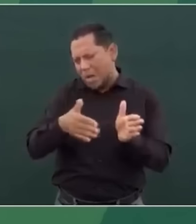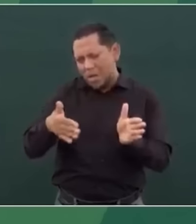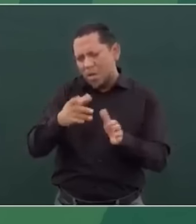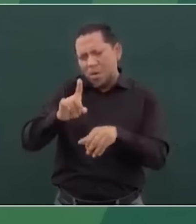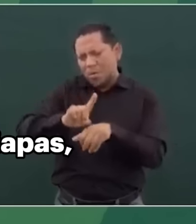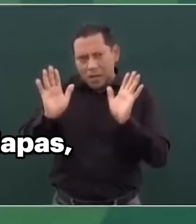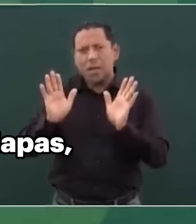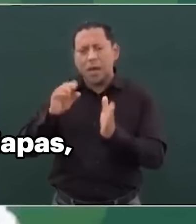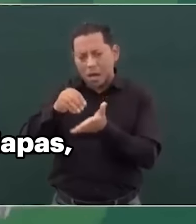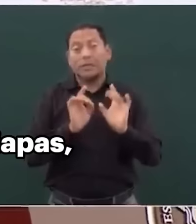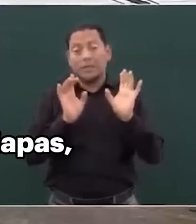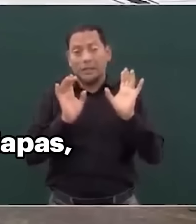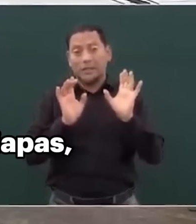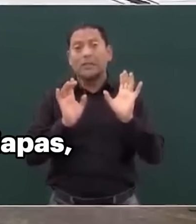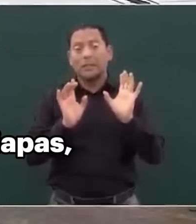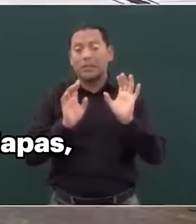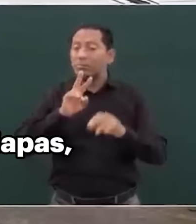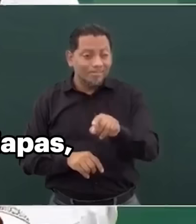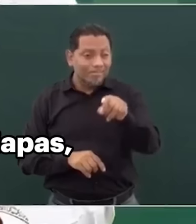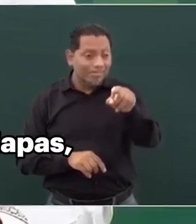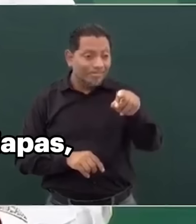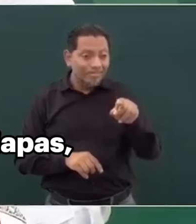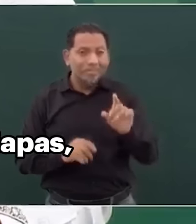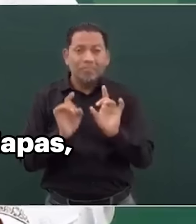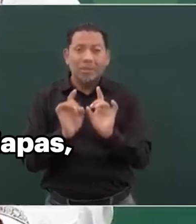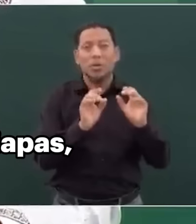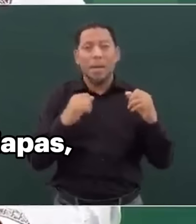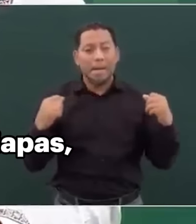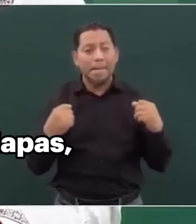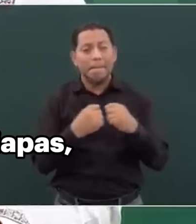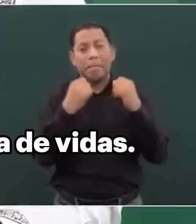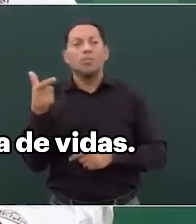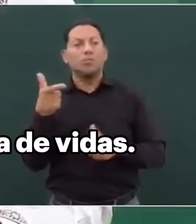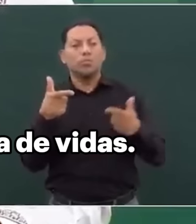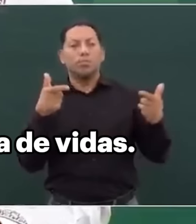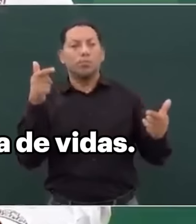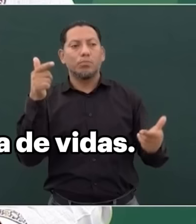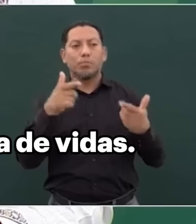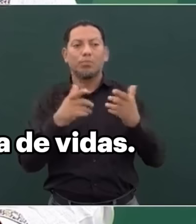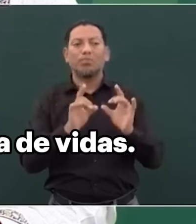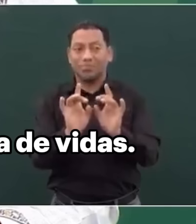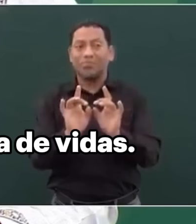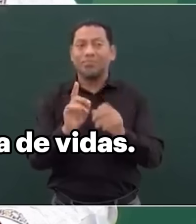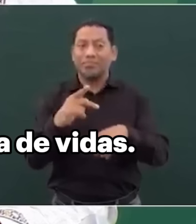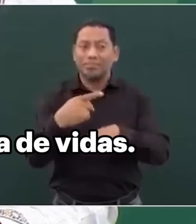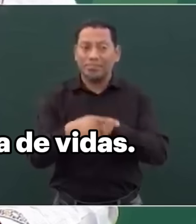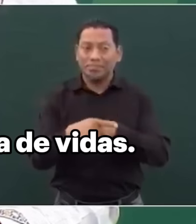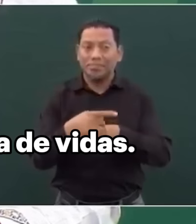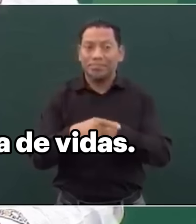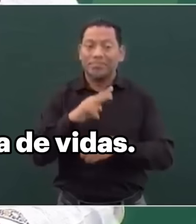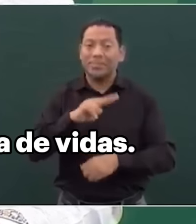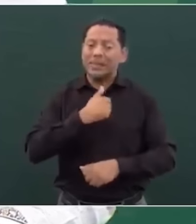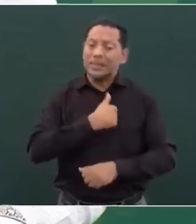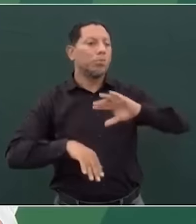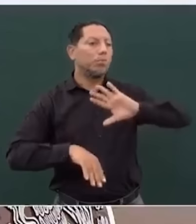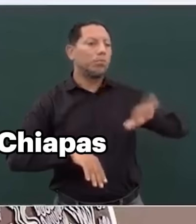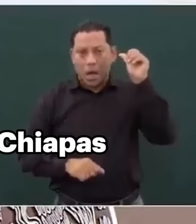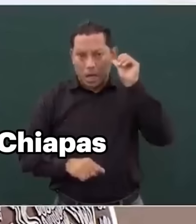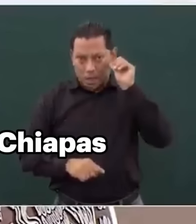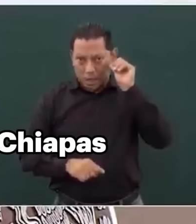días, todavía ayer, han habido enfrentamientos en Chiapas que lamentablemente han causado la pérdida de